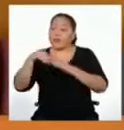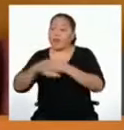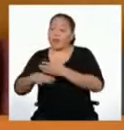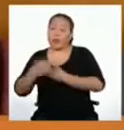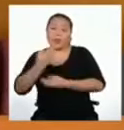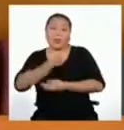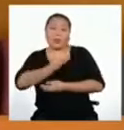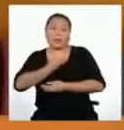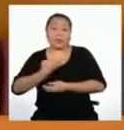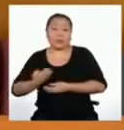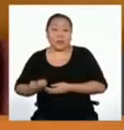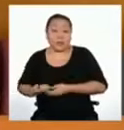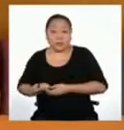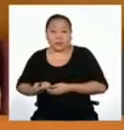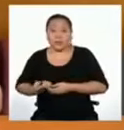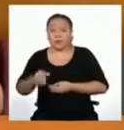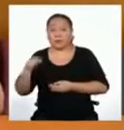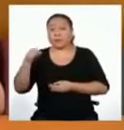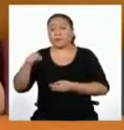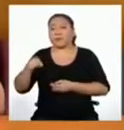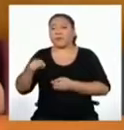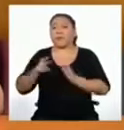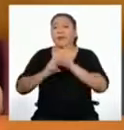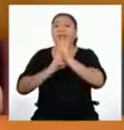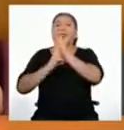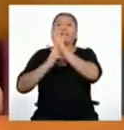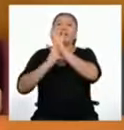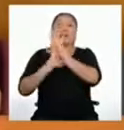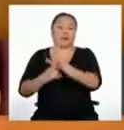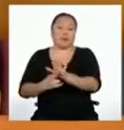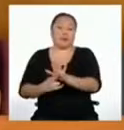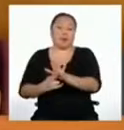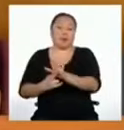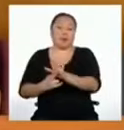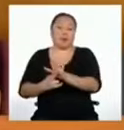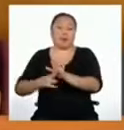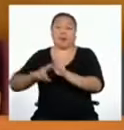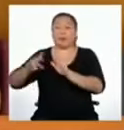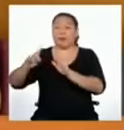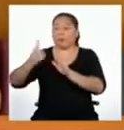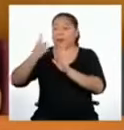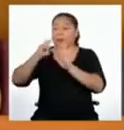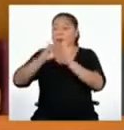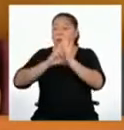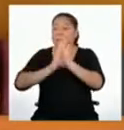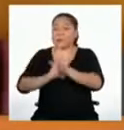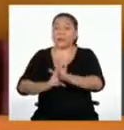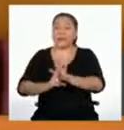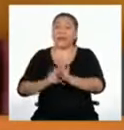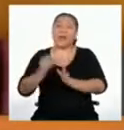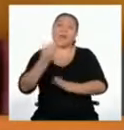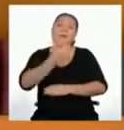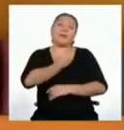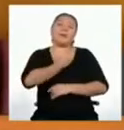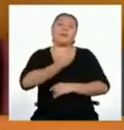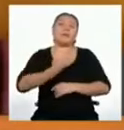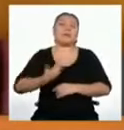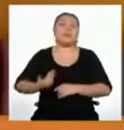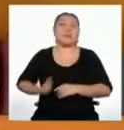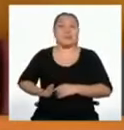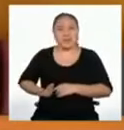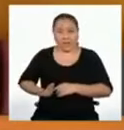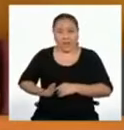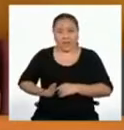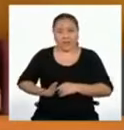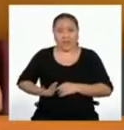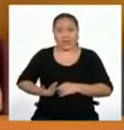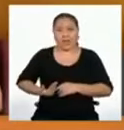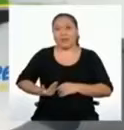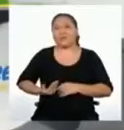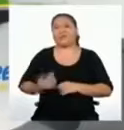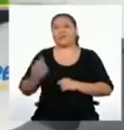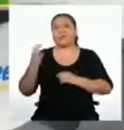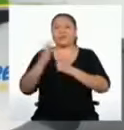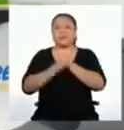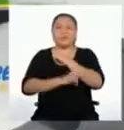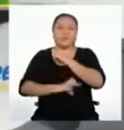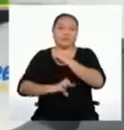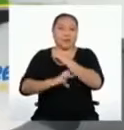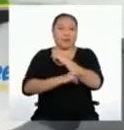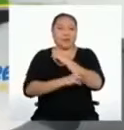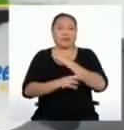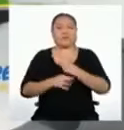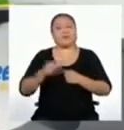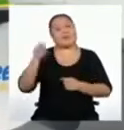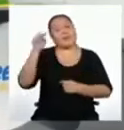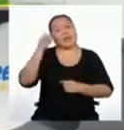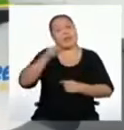Estado, entonces, ese representante principal sería el presidente de la República. De